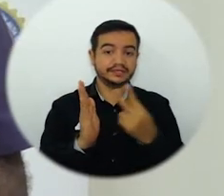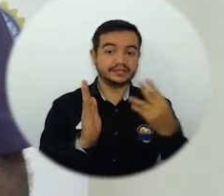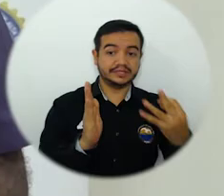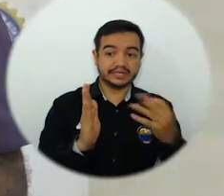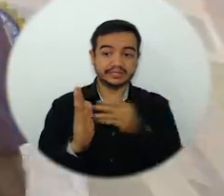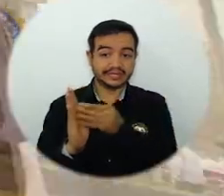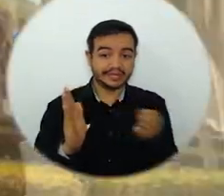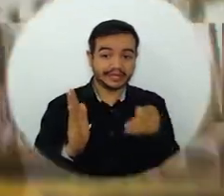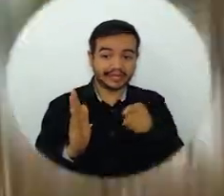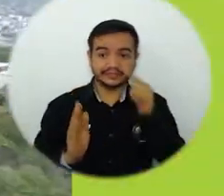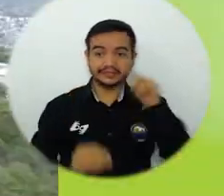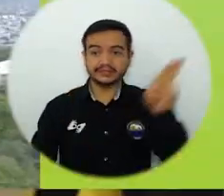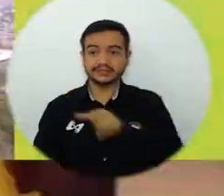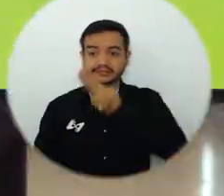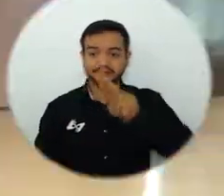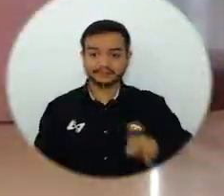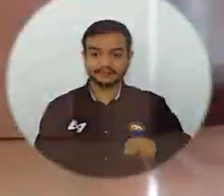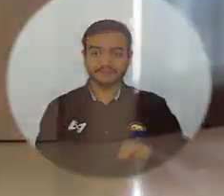2021-2023.